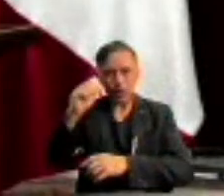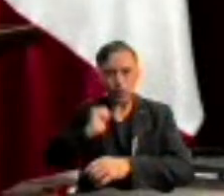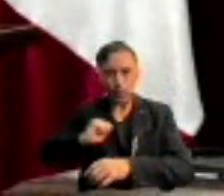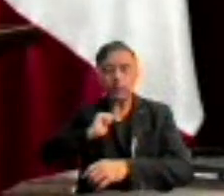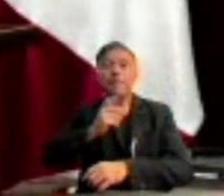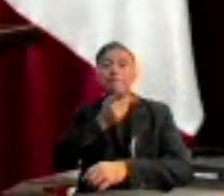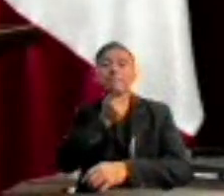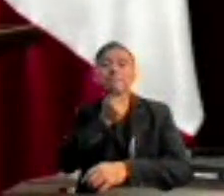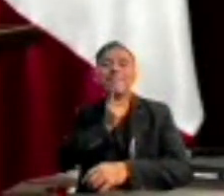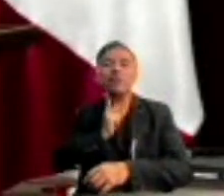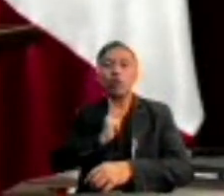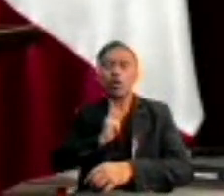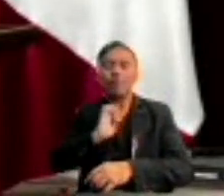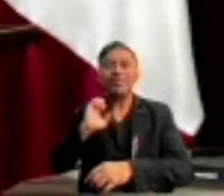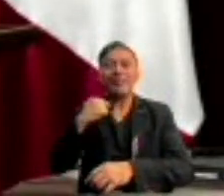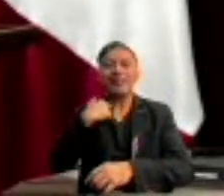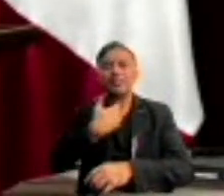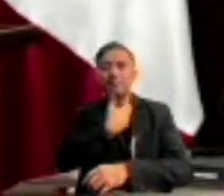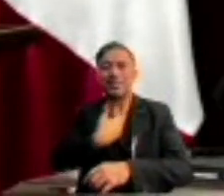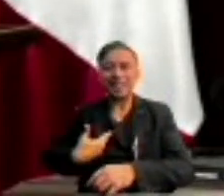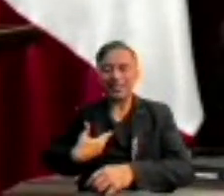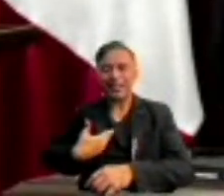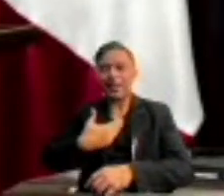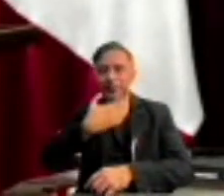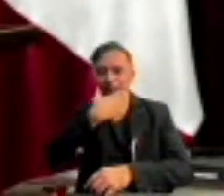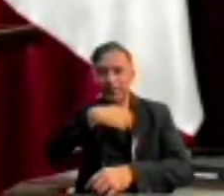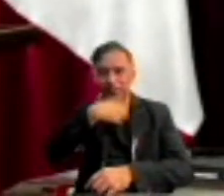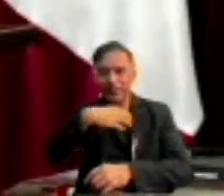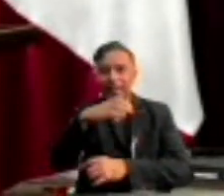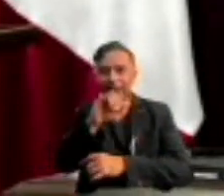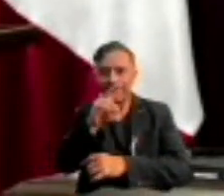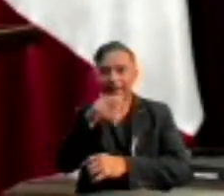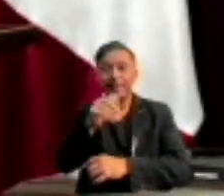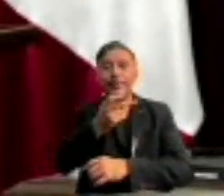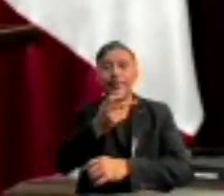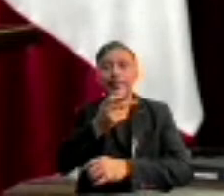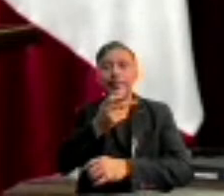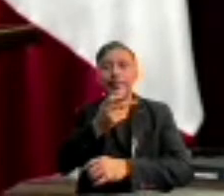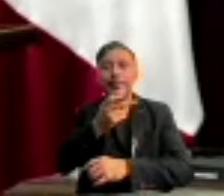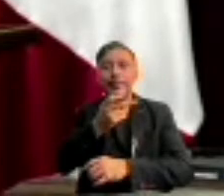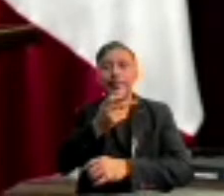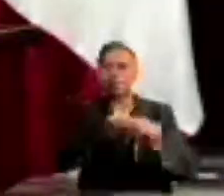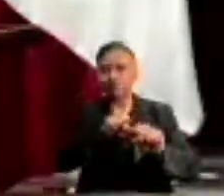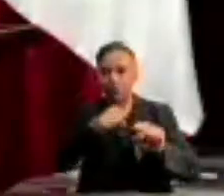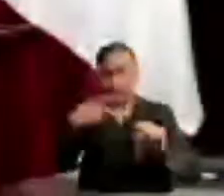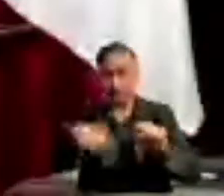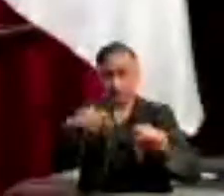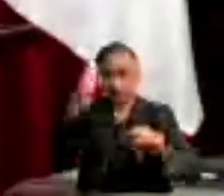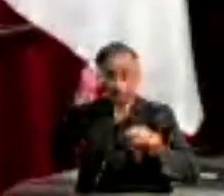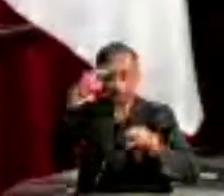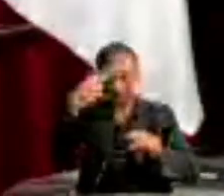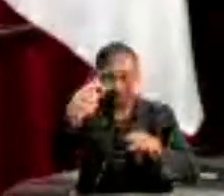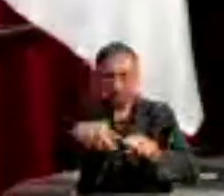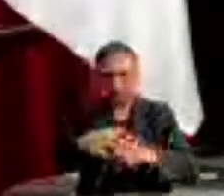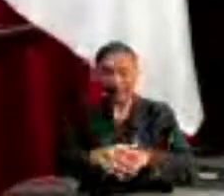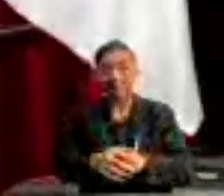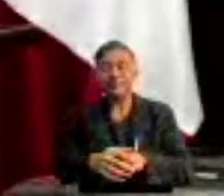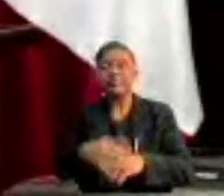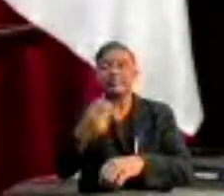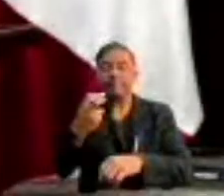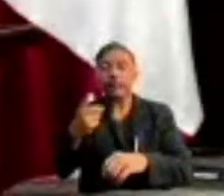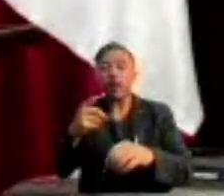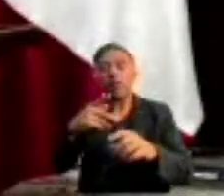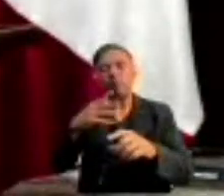por el entonces presidente Lázaro Cárdenas. En el contexto de las presiones hacia Gran Bretaña